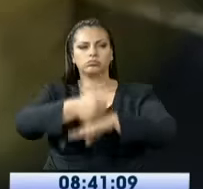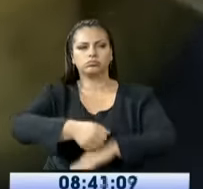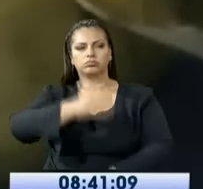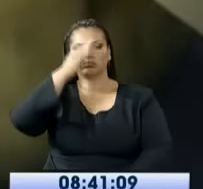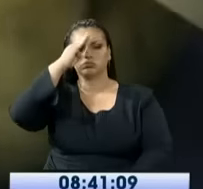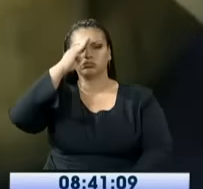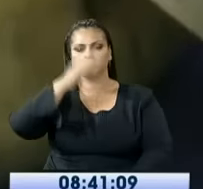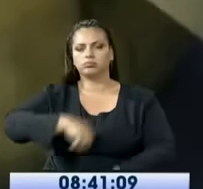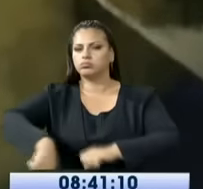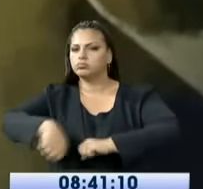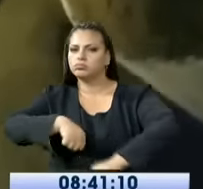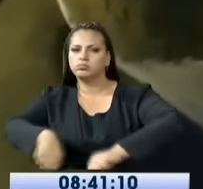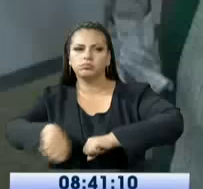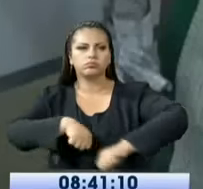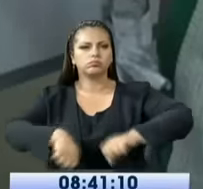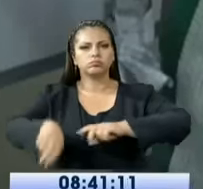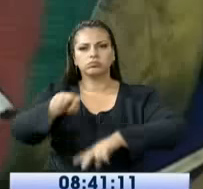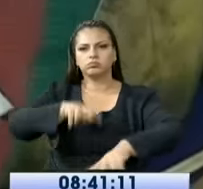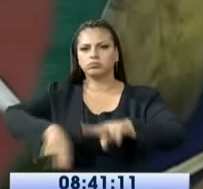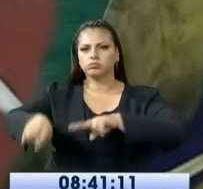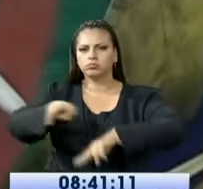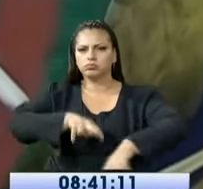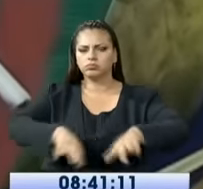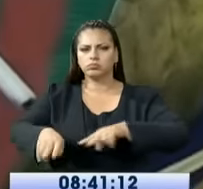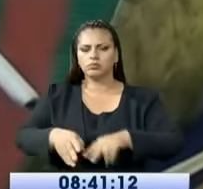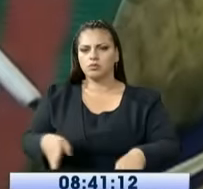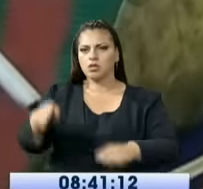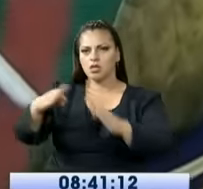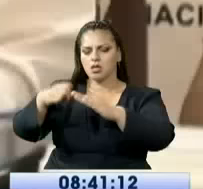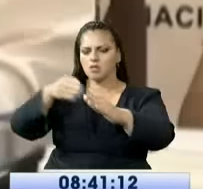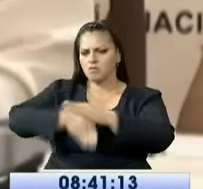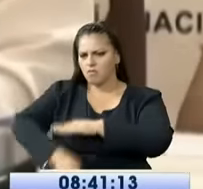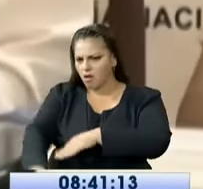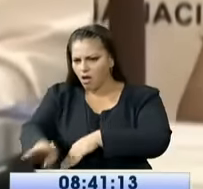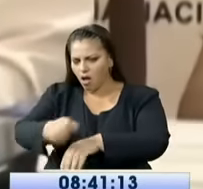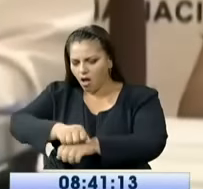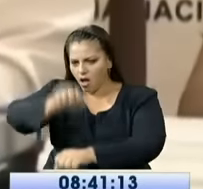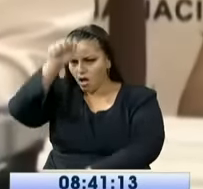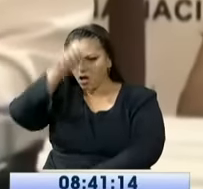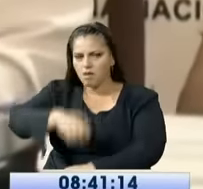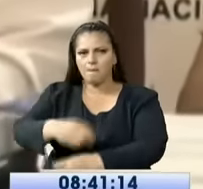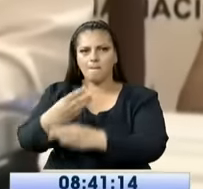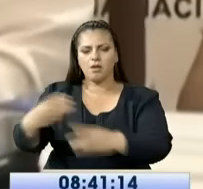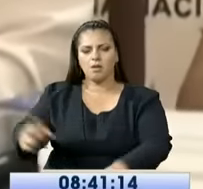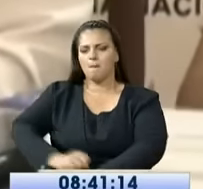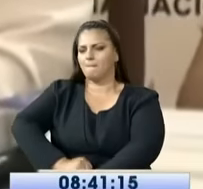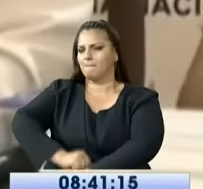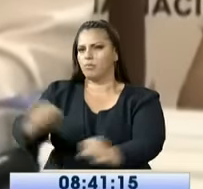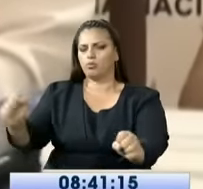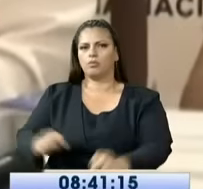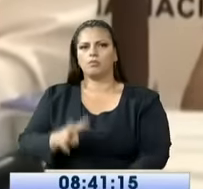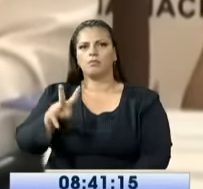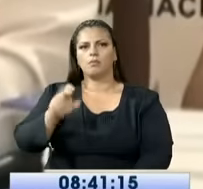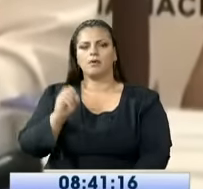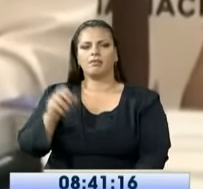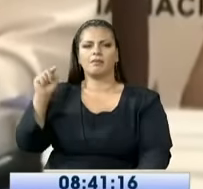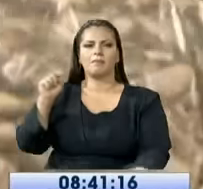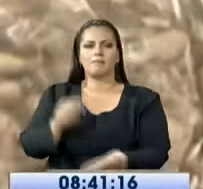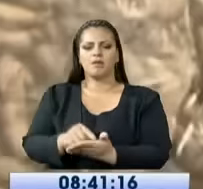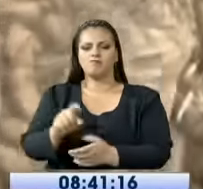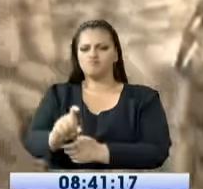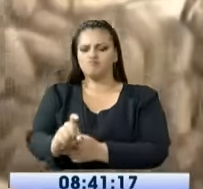en diferentes viviendas donde se elaboraban material explosivo. 20.000 petardos, 15 libras de